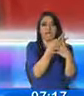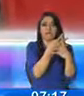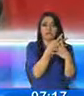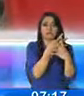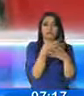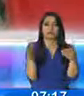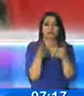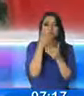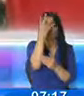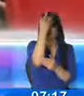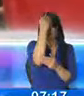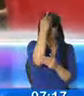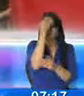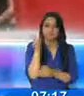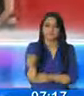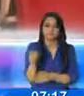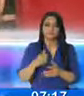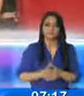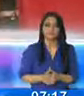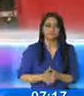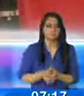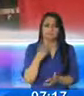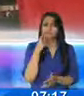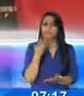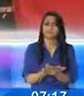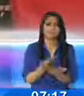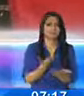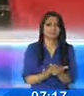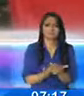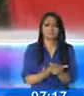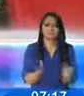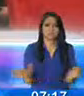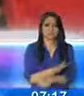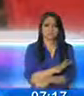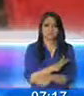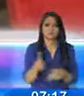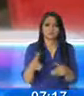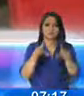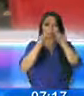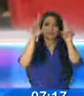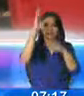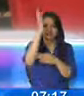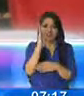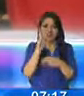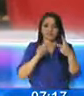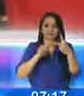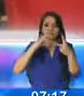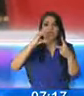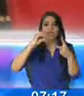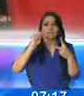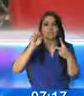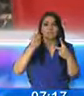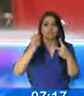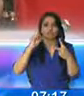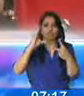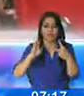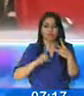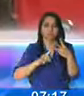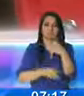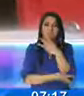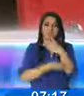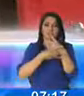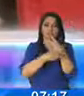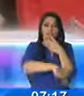Jorge glas espinel hay méritos suficientes en el caso de bre en el caso de caminosa en el caso del campo petrolero